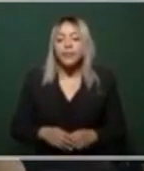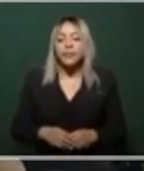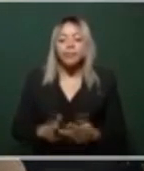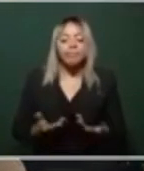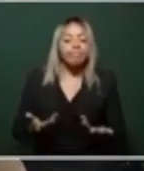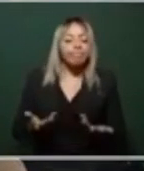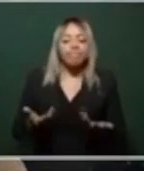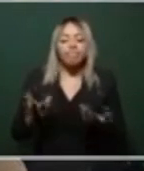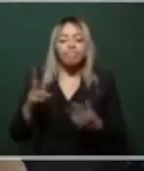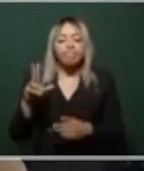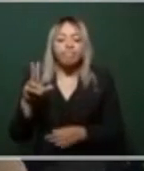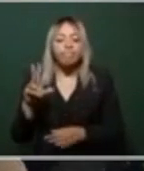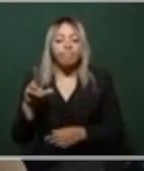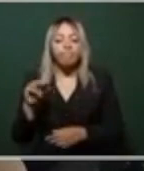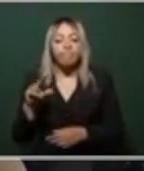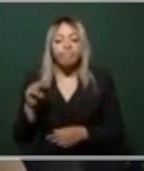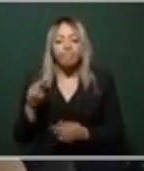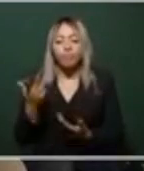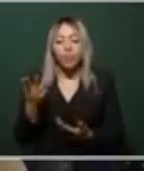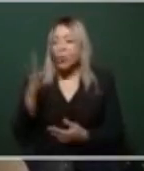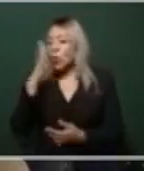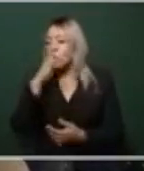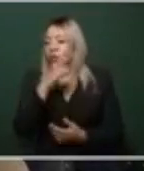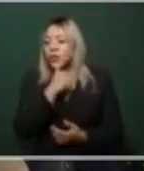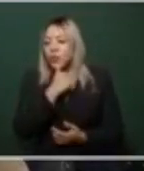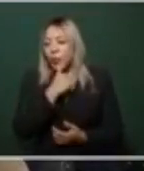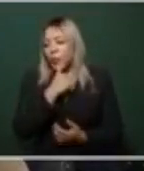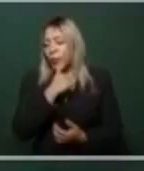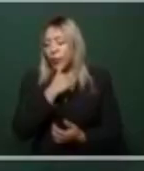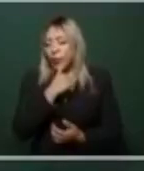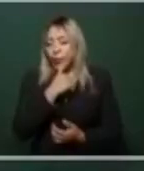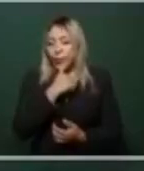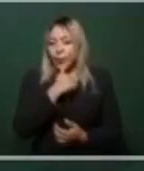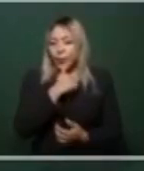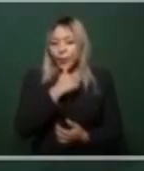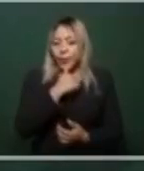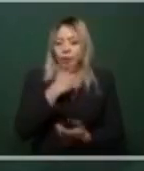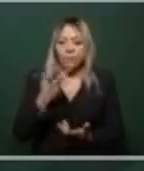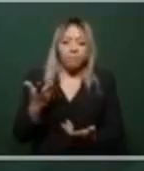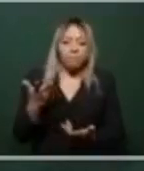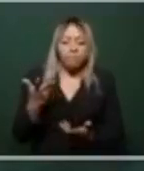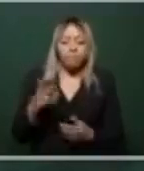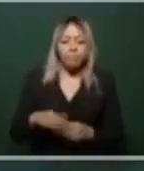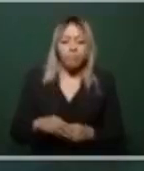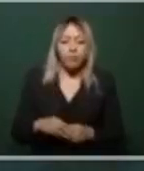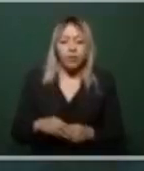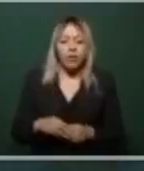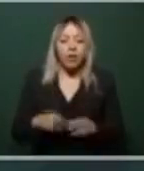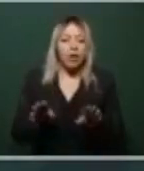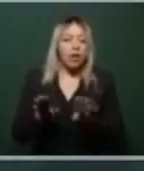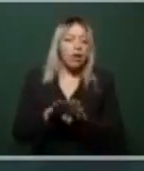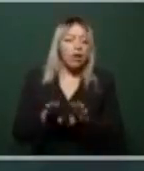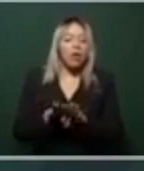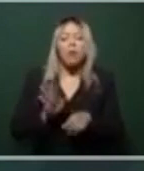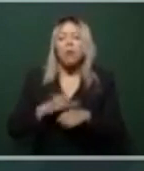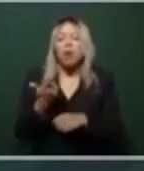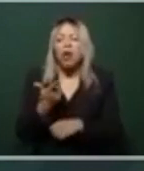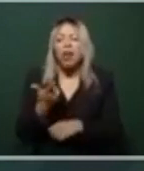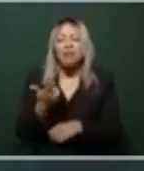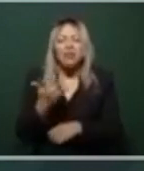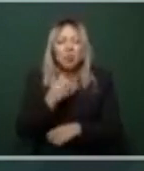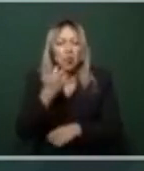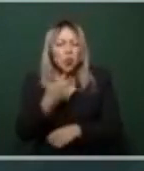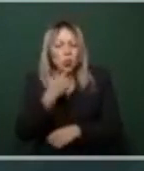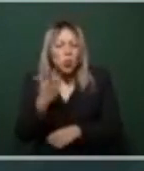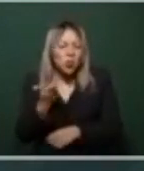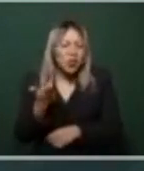No, no, porque además no se permite. Es que esto, miren, ¿por qué corrupción? ¿Por